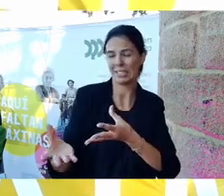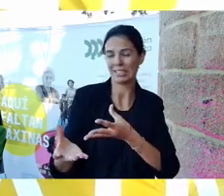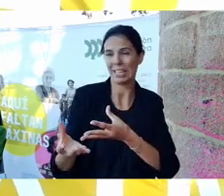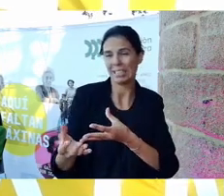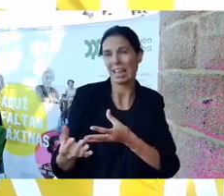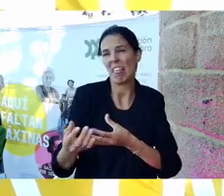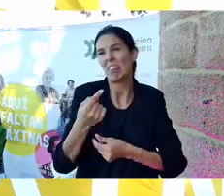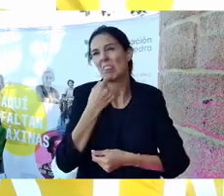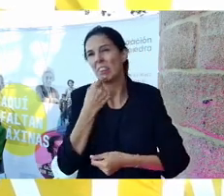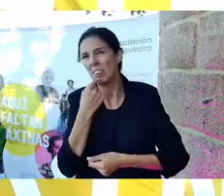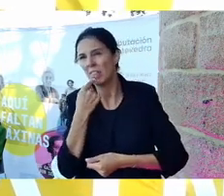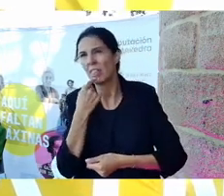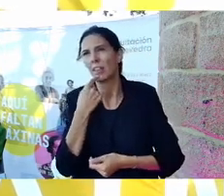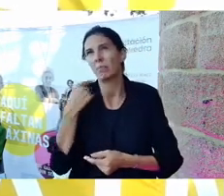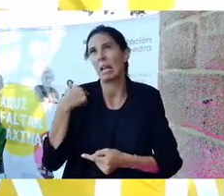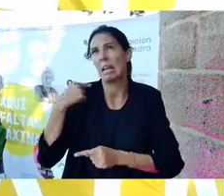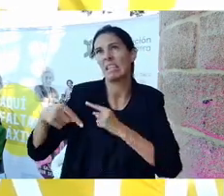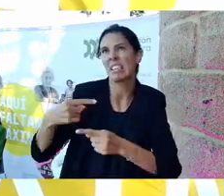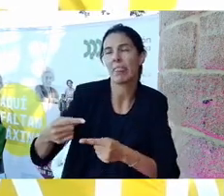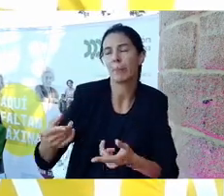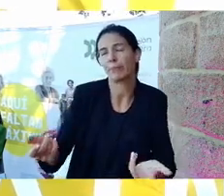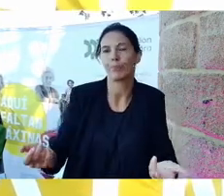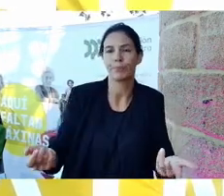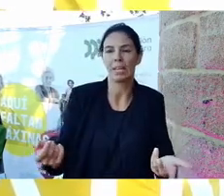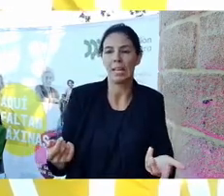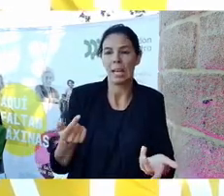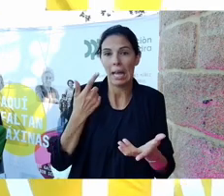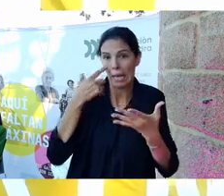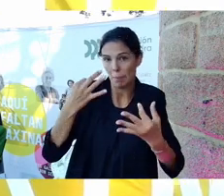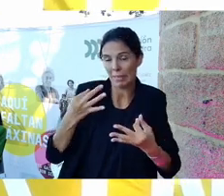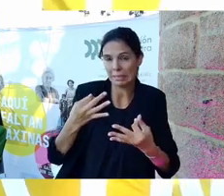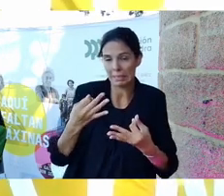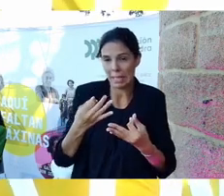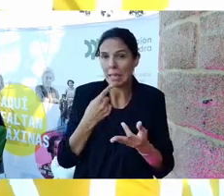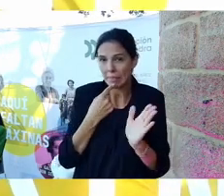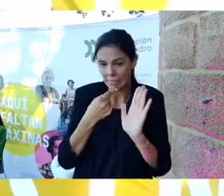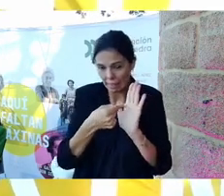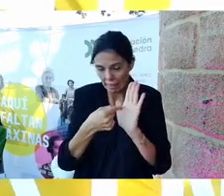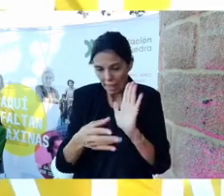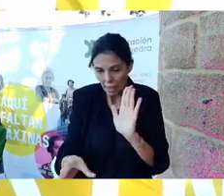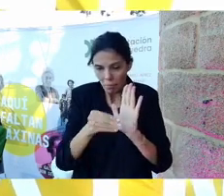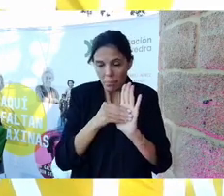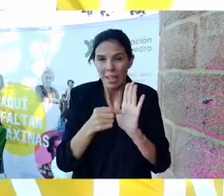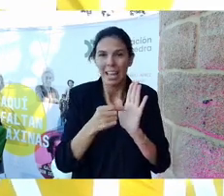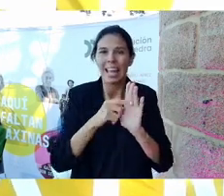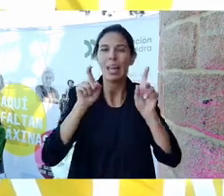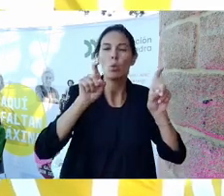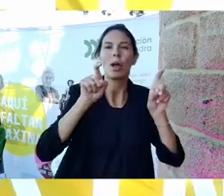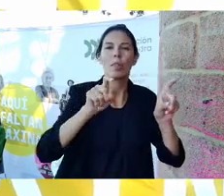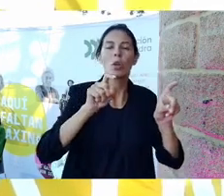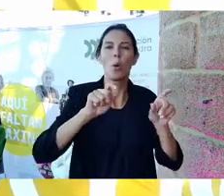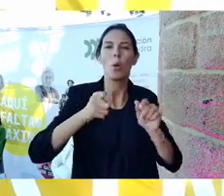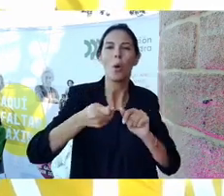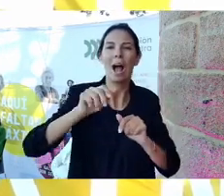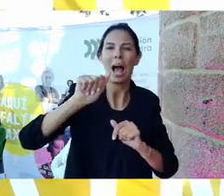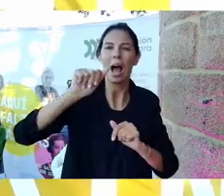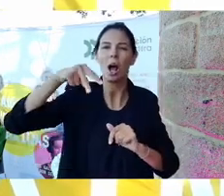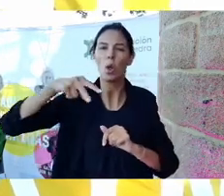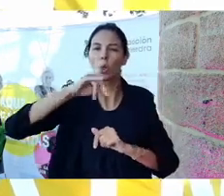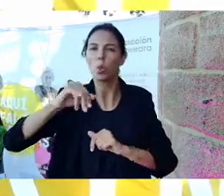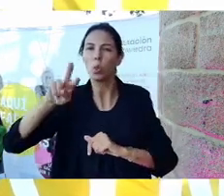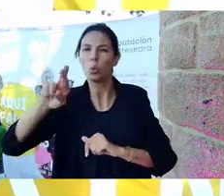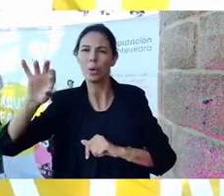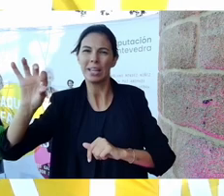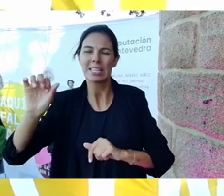que sí que esa leyenda de que, leyenda no, está recogido literalmente esa educación por Pedro Ansúrez,